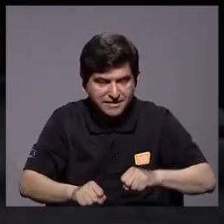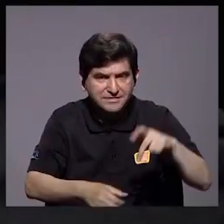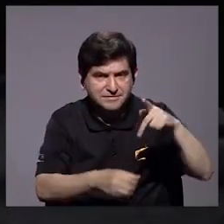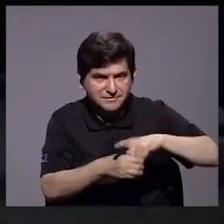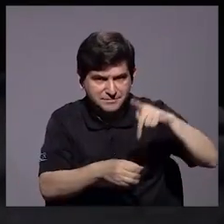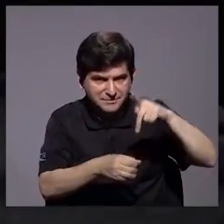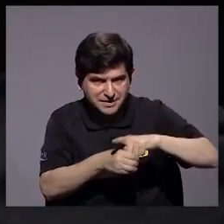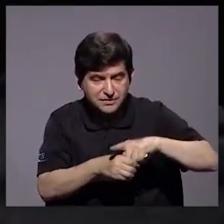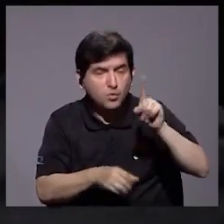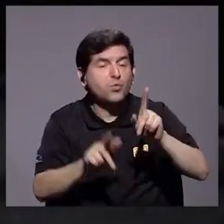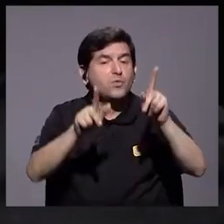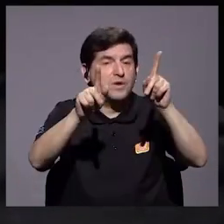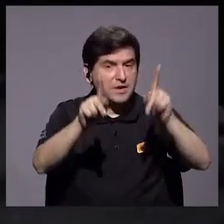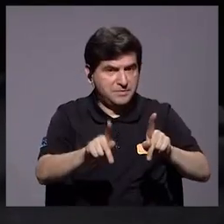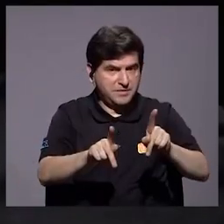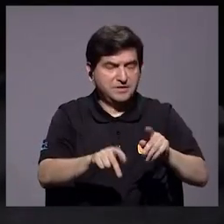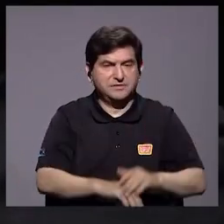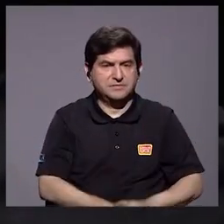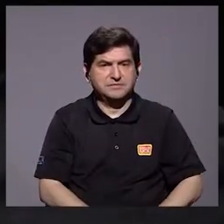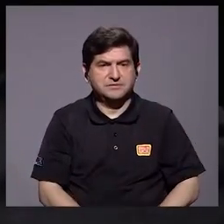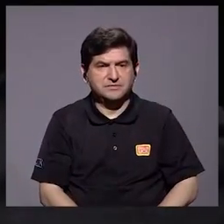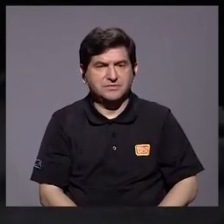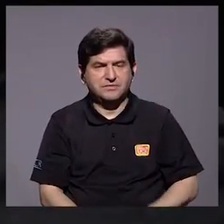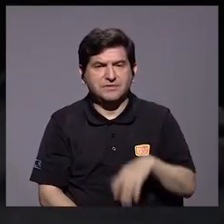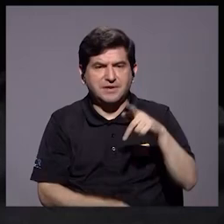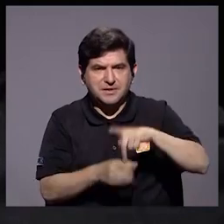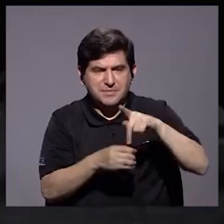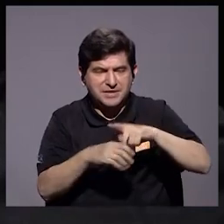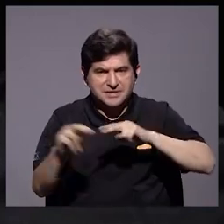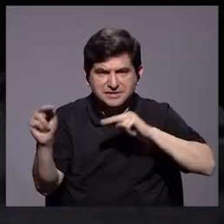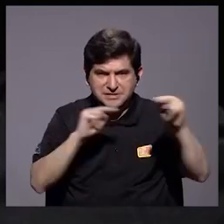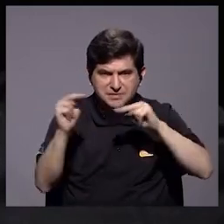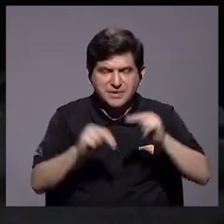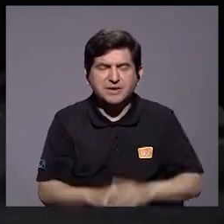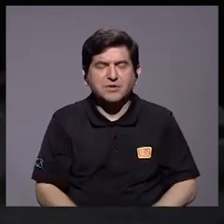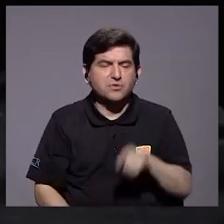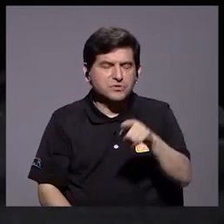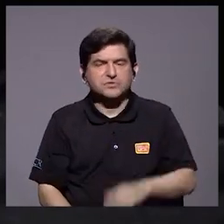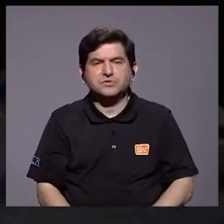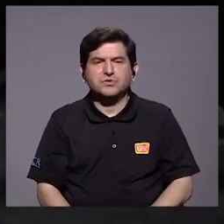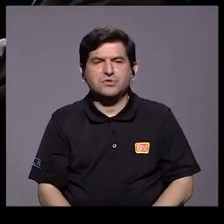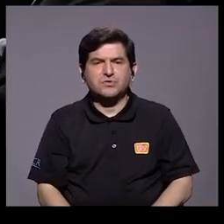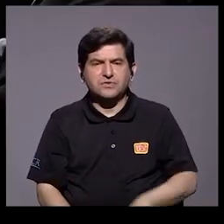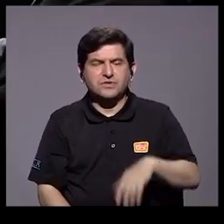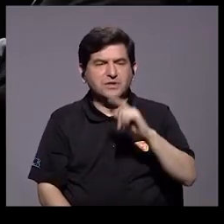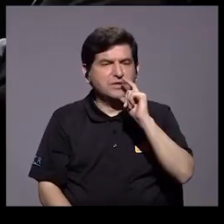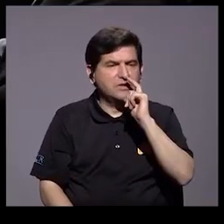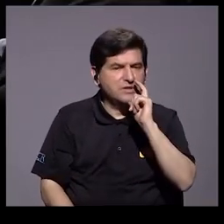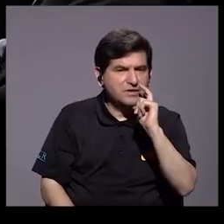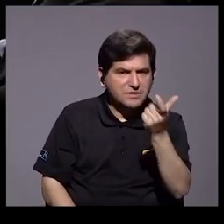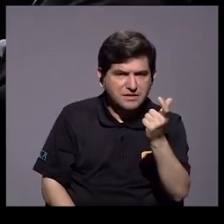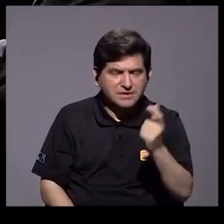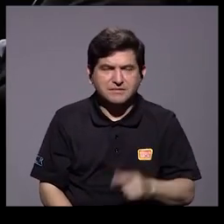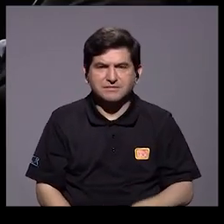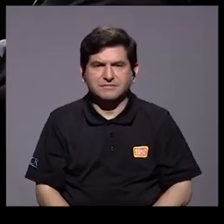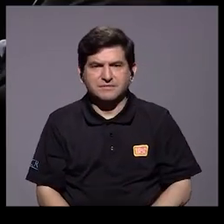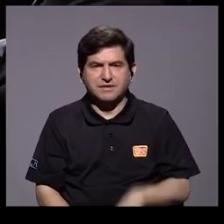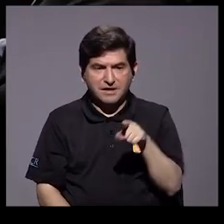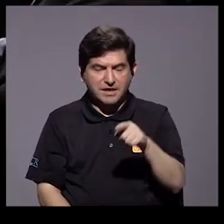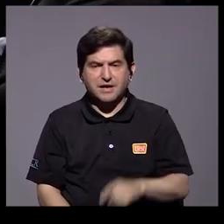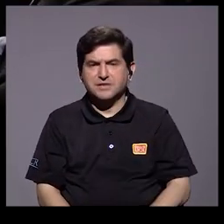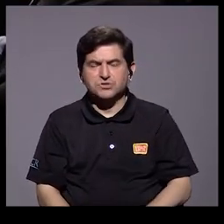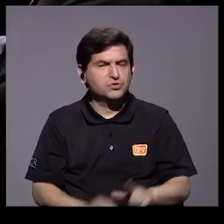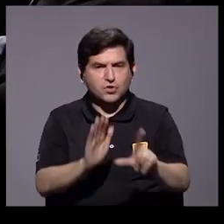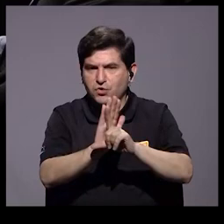participar una persona que además participa en un negocio por ejemplo de apuestas así es eso eso es